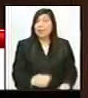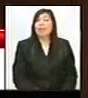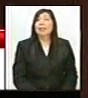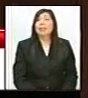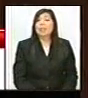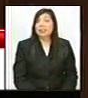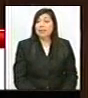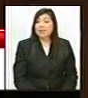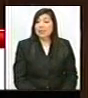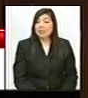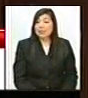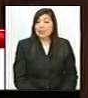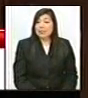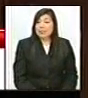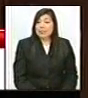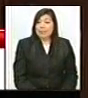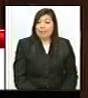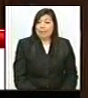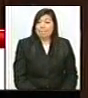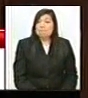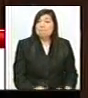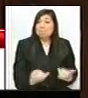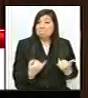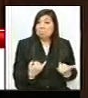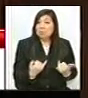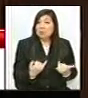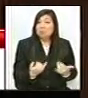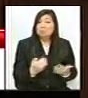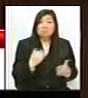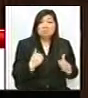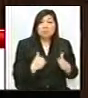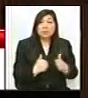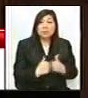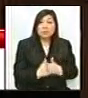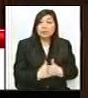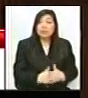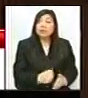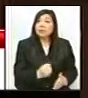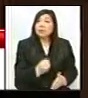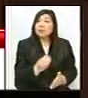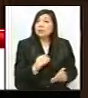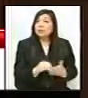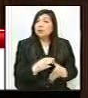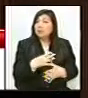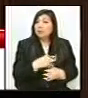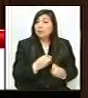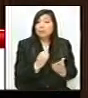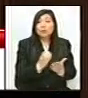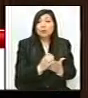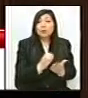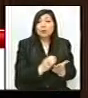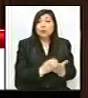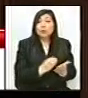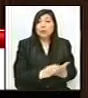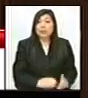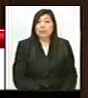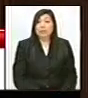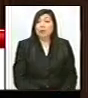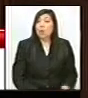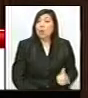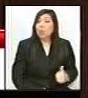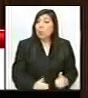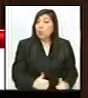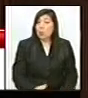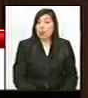que dice? Que este hecho se le imputa a aquel que se interesa en un contrato en el cual